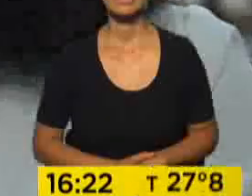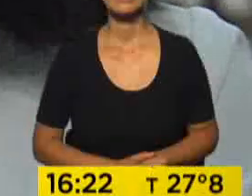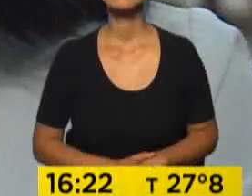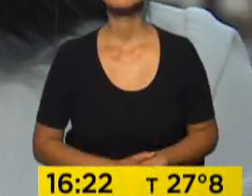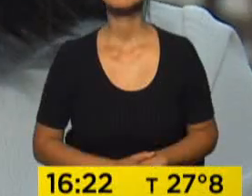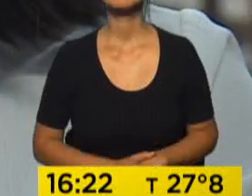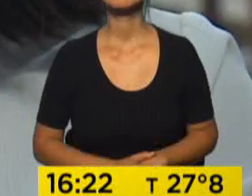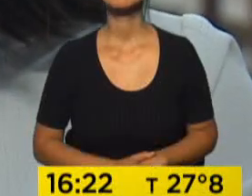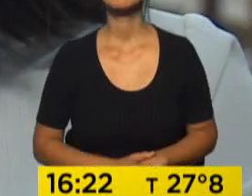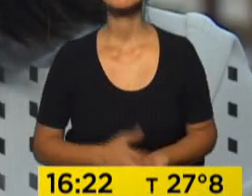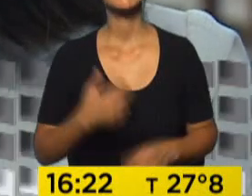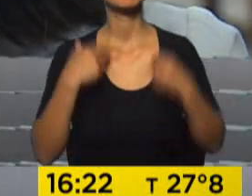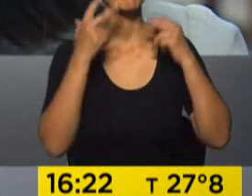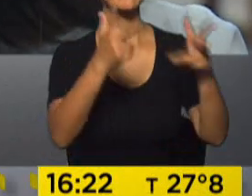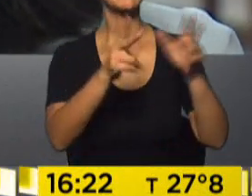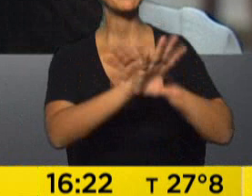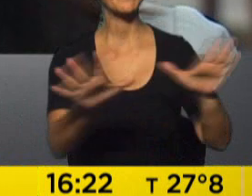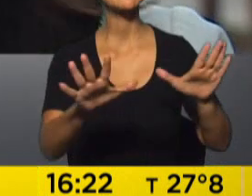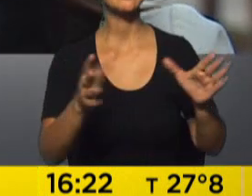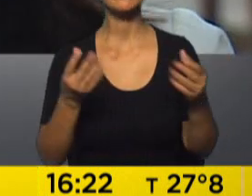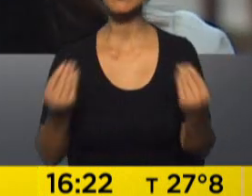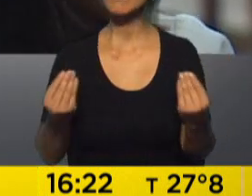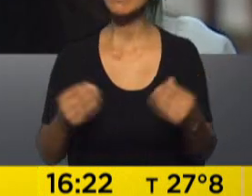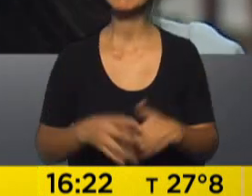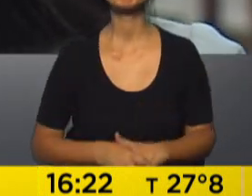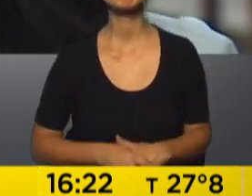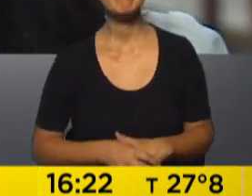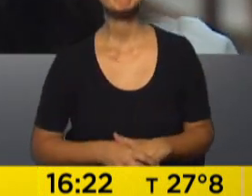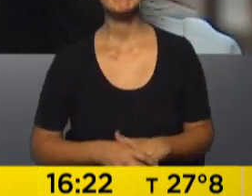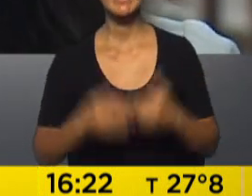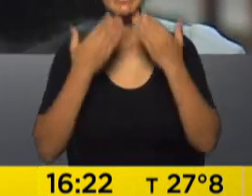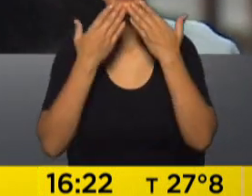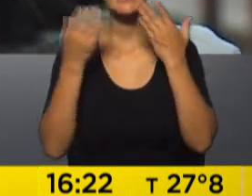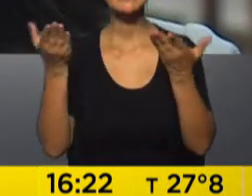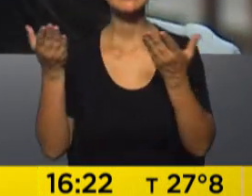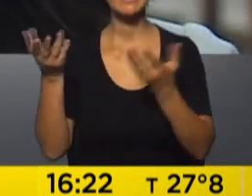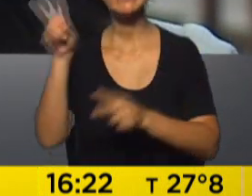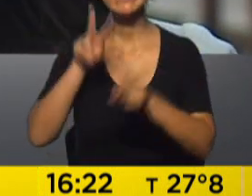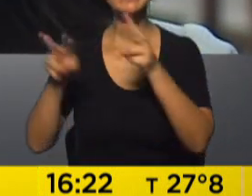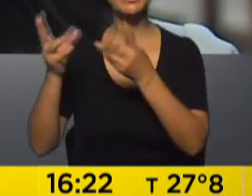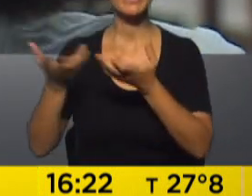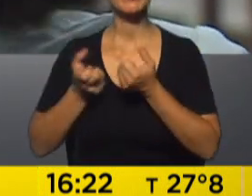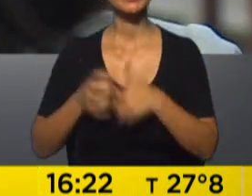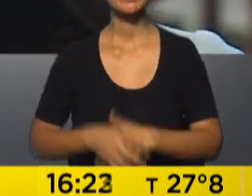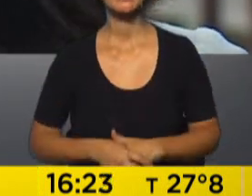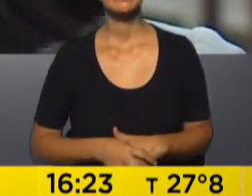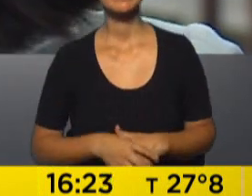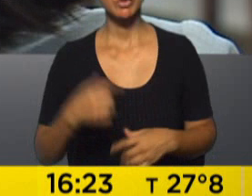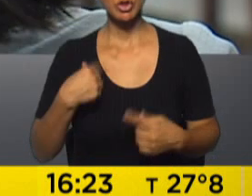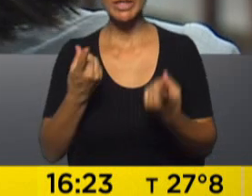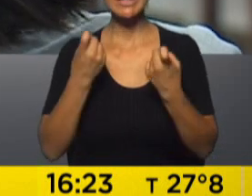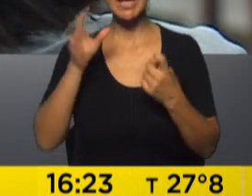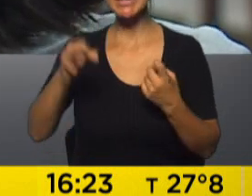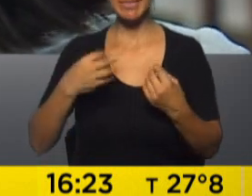¿Cómo dije basta? Buscando ayuda, queriendo saber qué era lo que me pasaba. ¿Por qué me pasaba eso